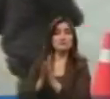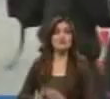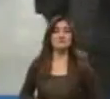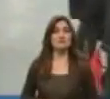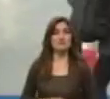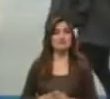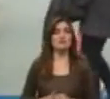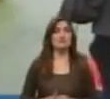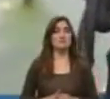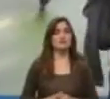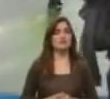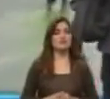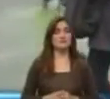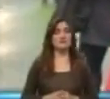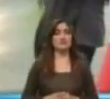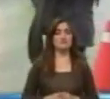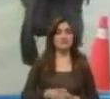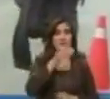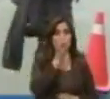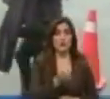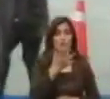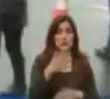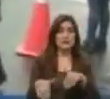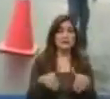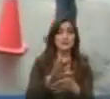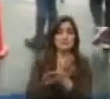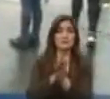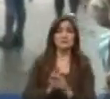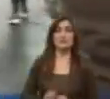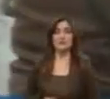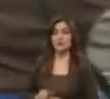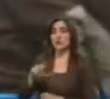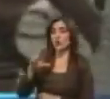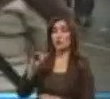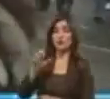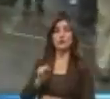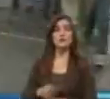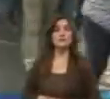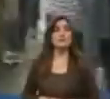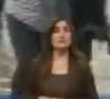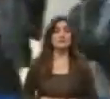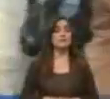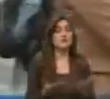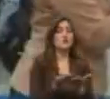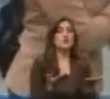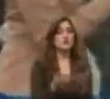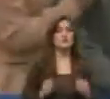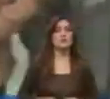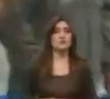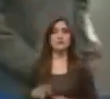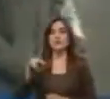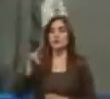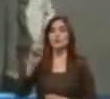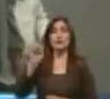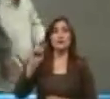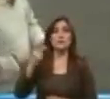Vamos a ver acá un señor. Señor, buenos días. ¿Le ha afectado este paro de actividades? ¿Cuál es su nombre? Luis Chimba. ¿De qué sector viene usted? De Puengasí. ¿Cuántos